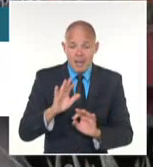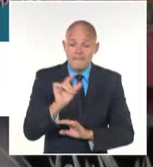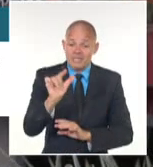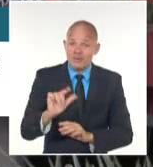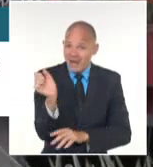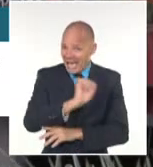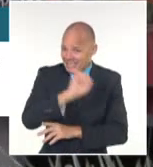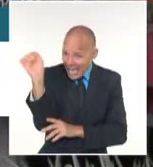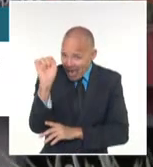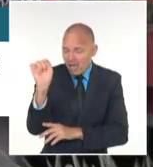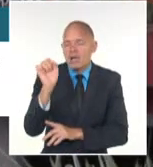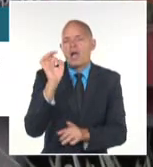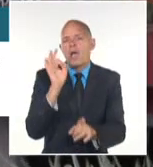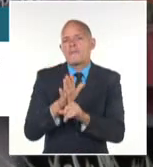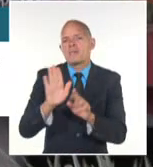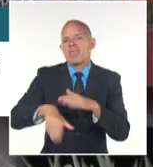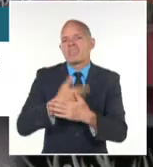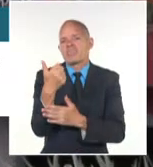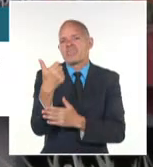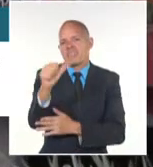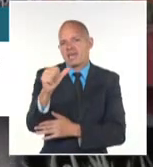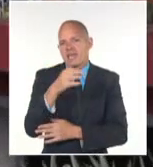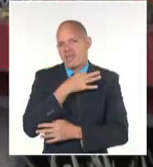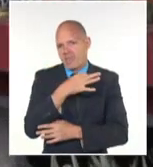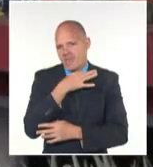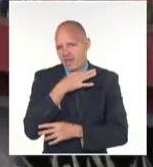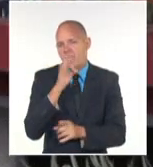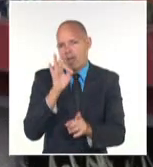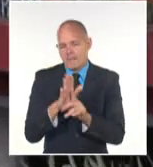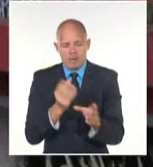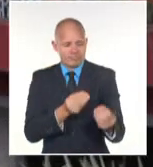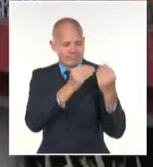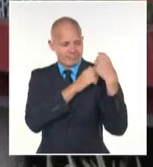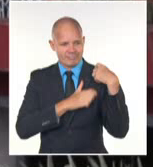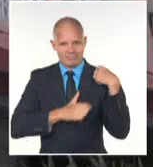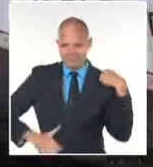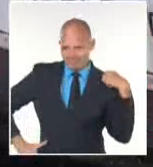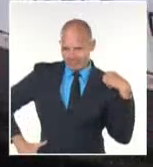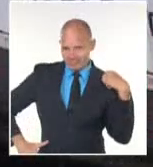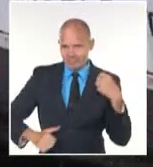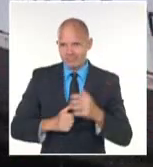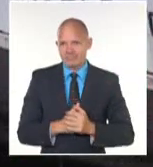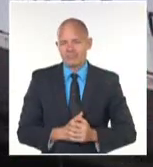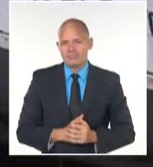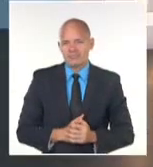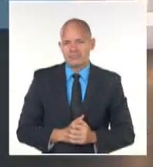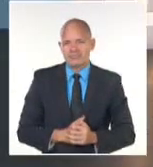el 10 de enero. En Venezuela, la presidencia se decide en una sola vuelta.